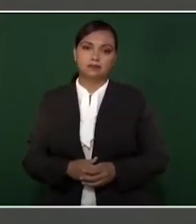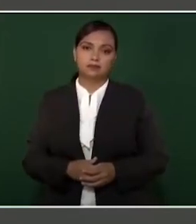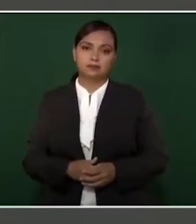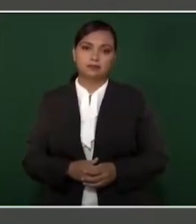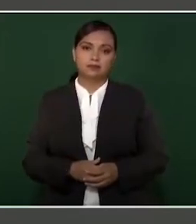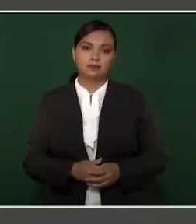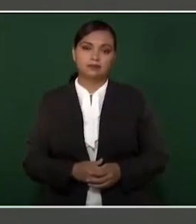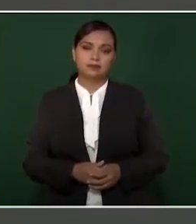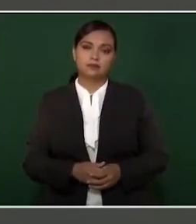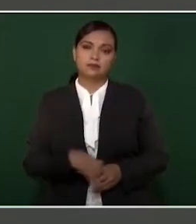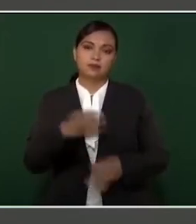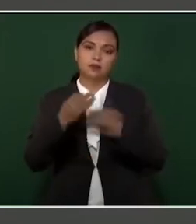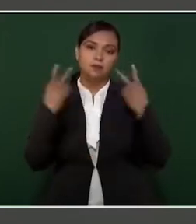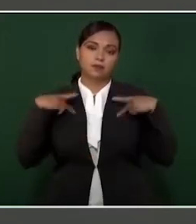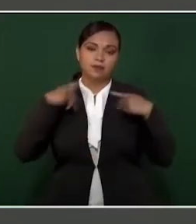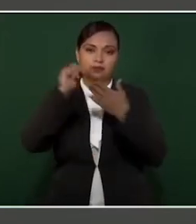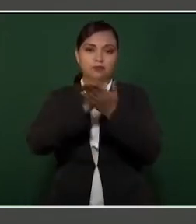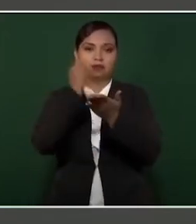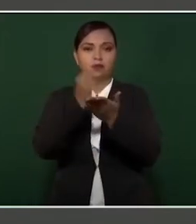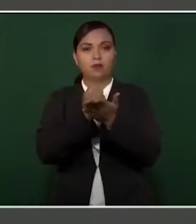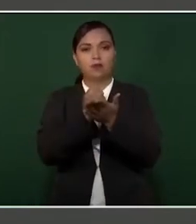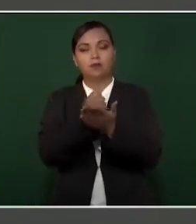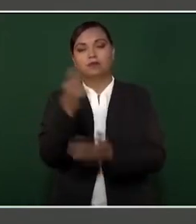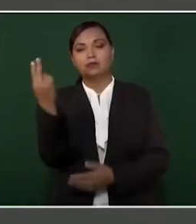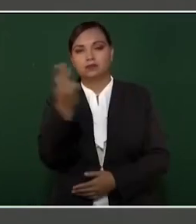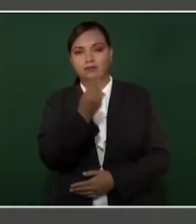lo merecen los tamaulipecos.